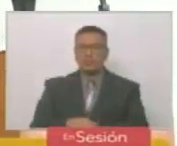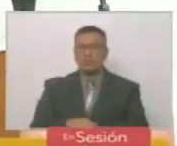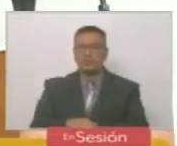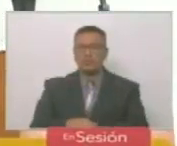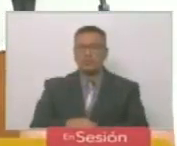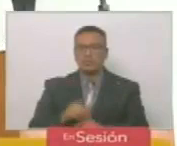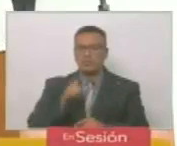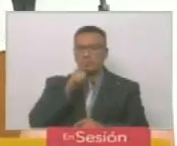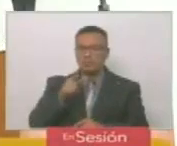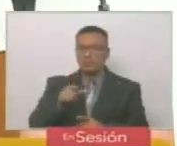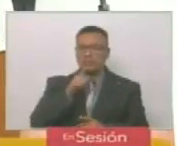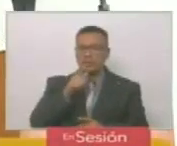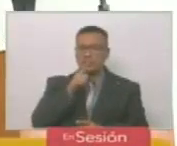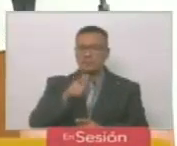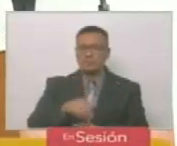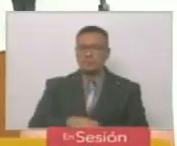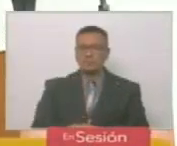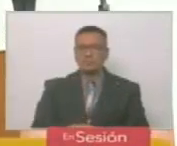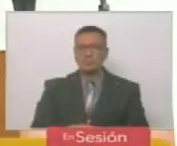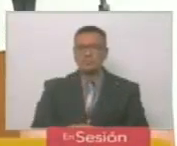estupidez,